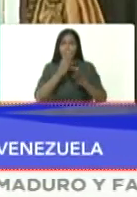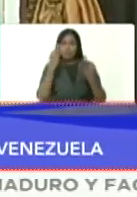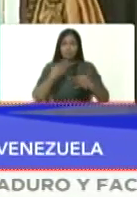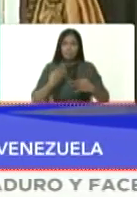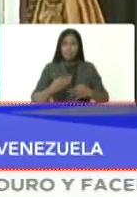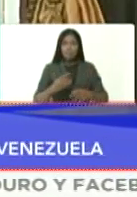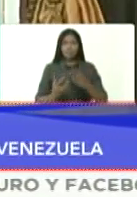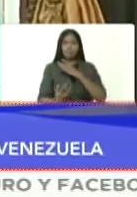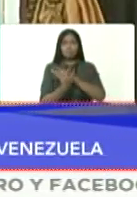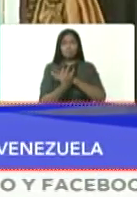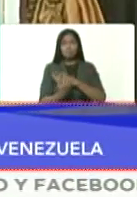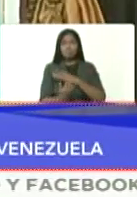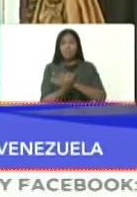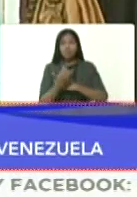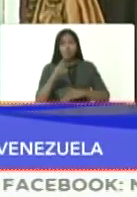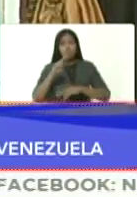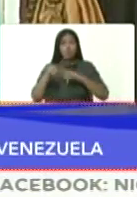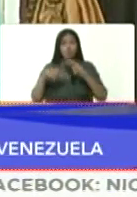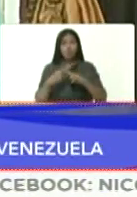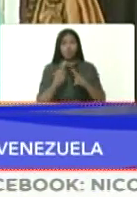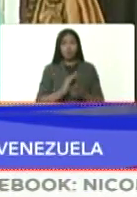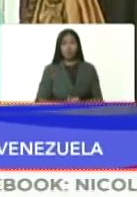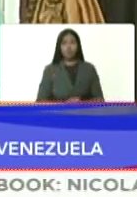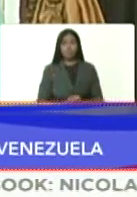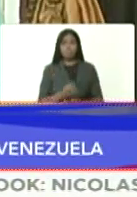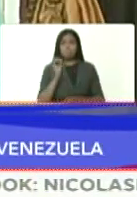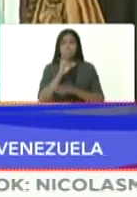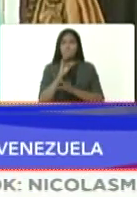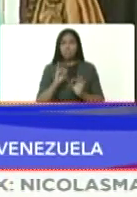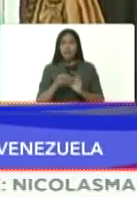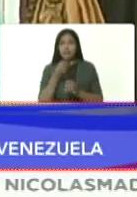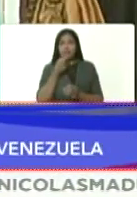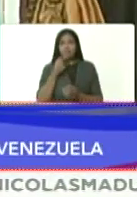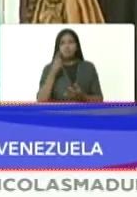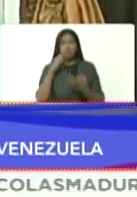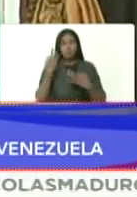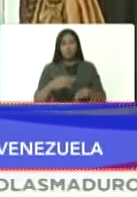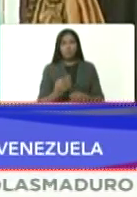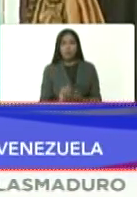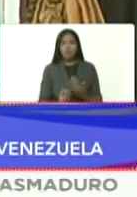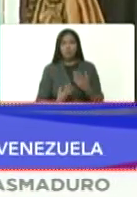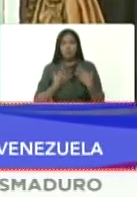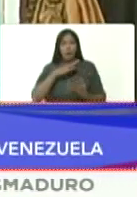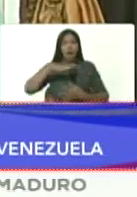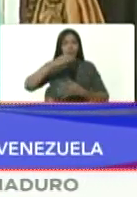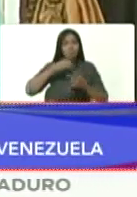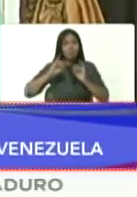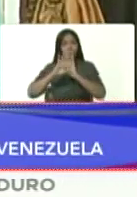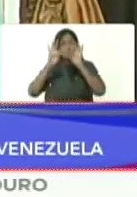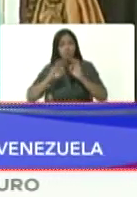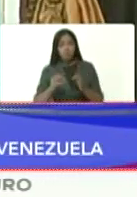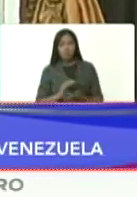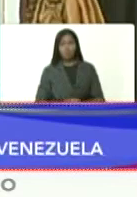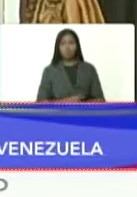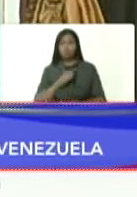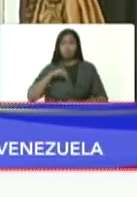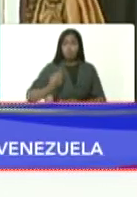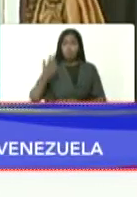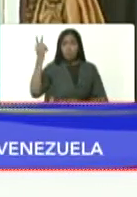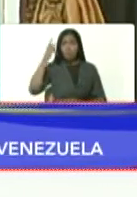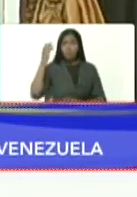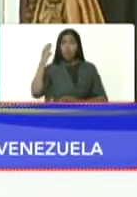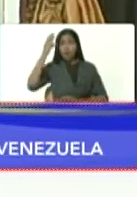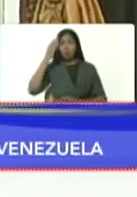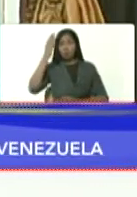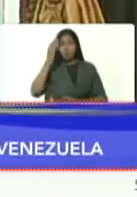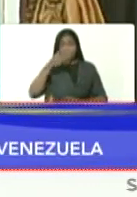siempre, traidores nunca. Su mensaje, bonito, nos llega al alma su mensaje. Pues sabemos que la conciencia